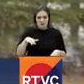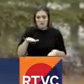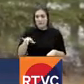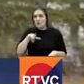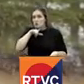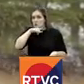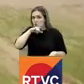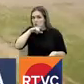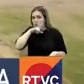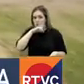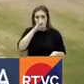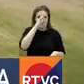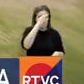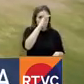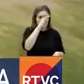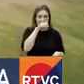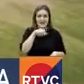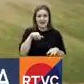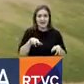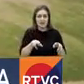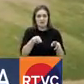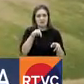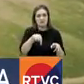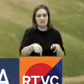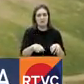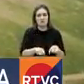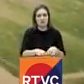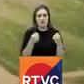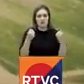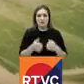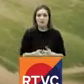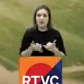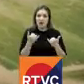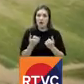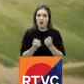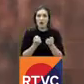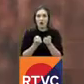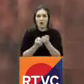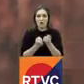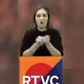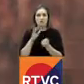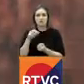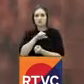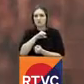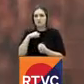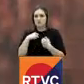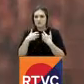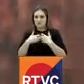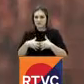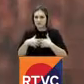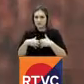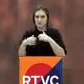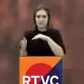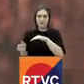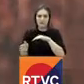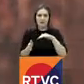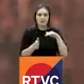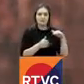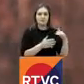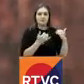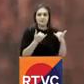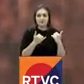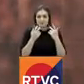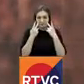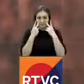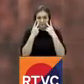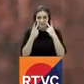que se han roto en el jarillón del río Cauca. Los trabajos se hacen con apoyo de la empresa privada. Hay alerta en Cesar por la creciente de varios